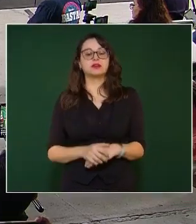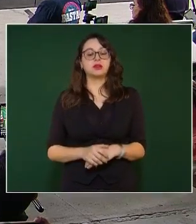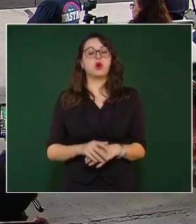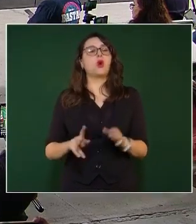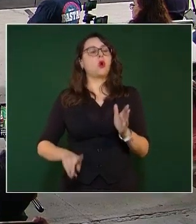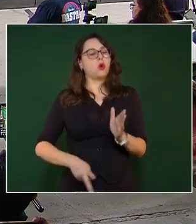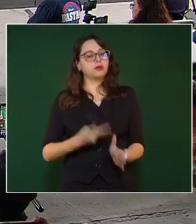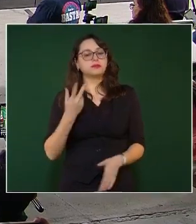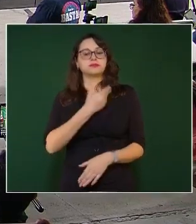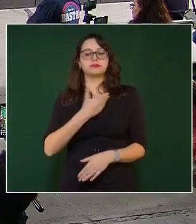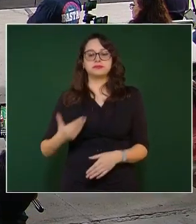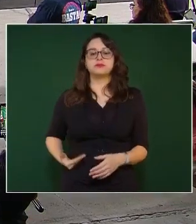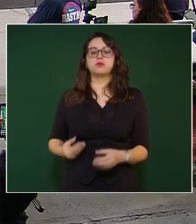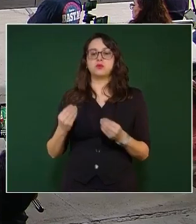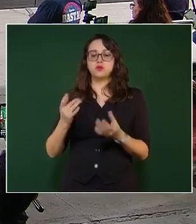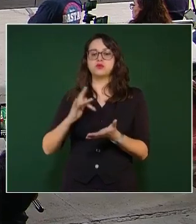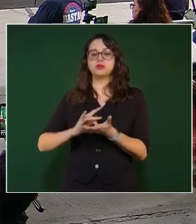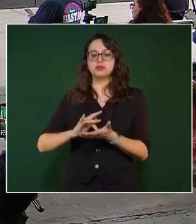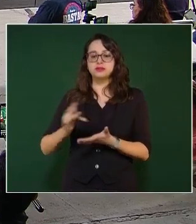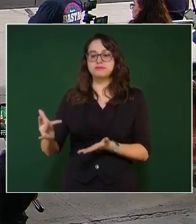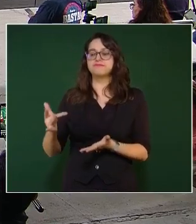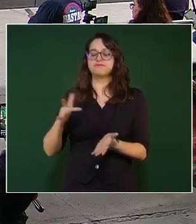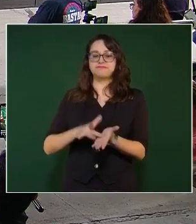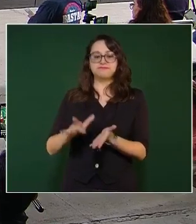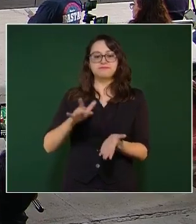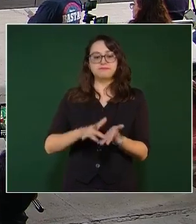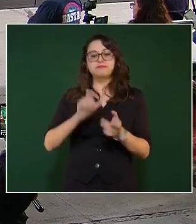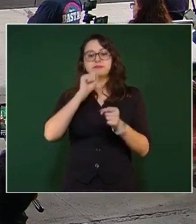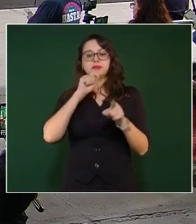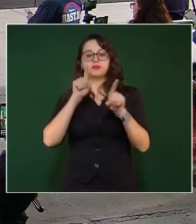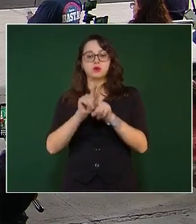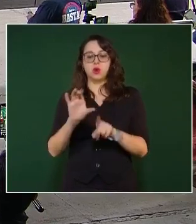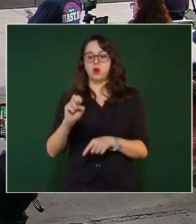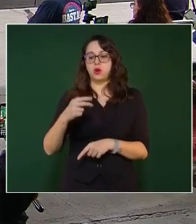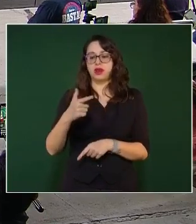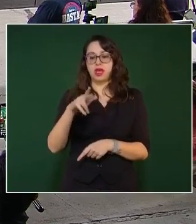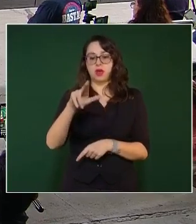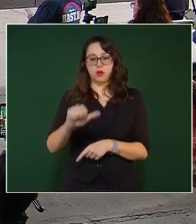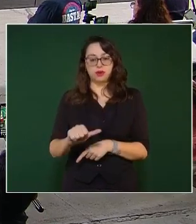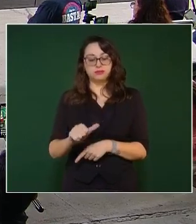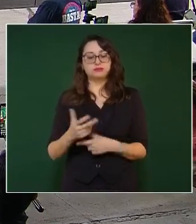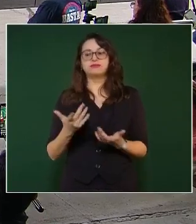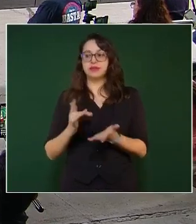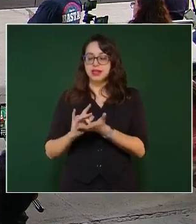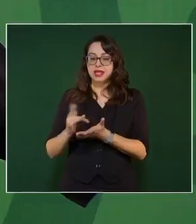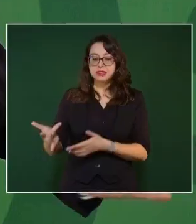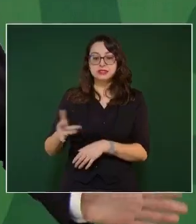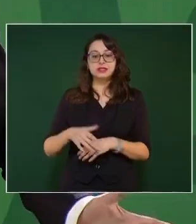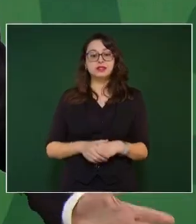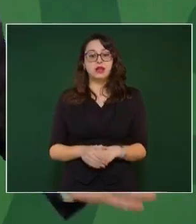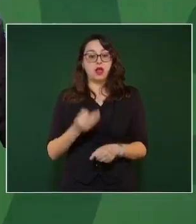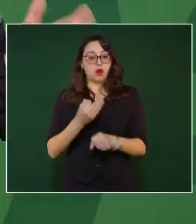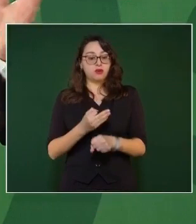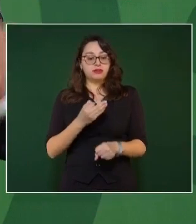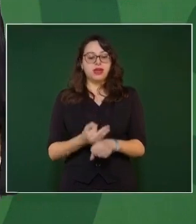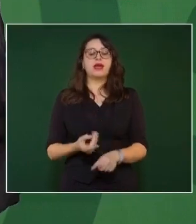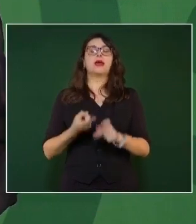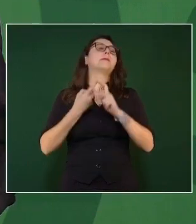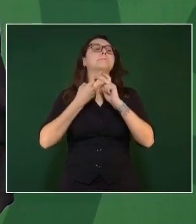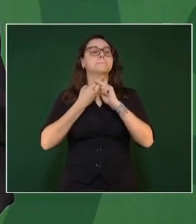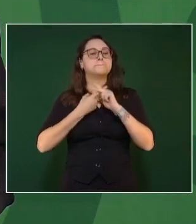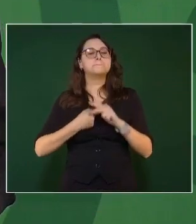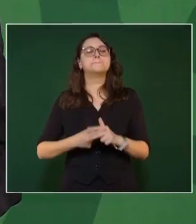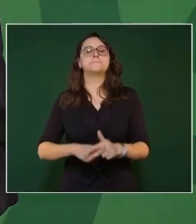vez, señor presidente, muchas gracias por todo su apoyo y a la CONAGUA también muchas gracias. Y esto pues no se queda ahorita empezamos